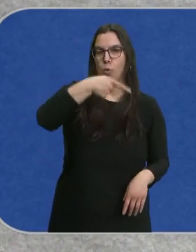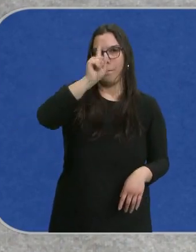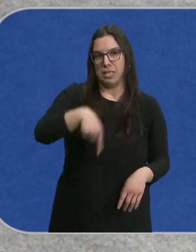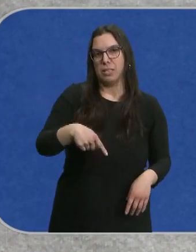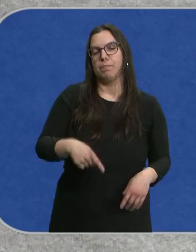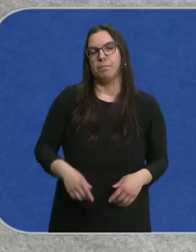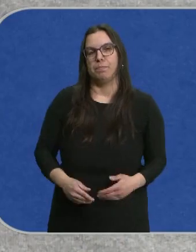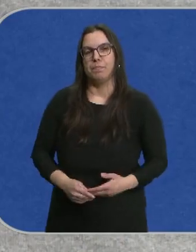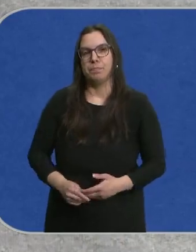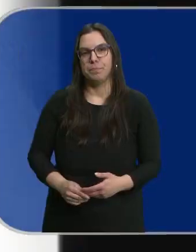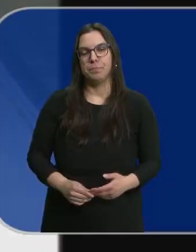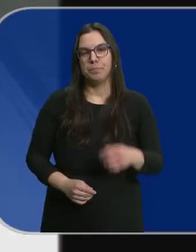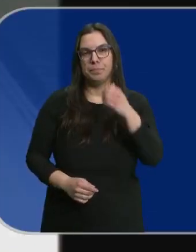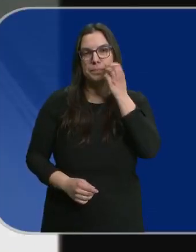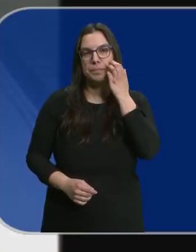mes.